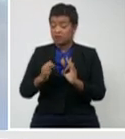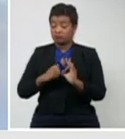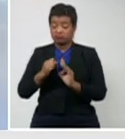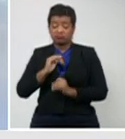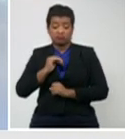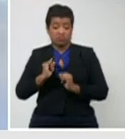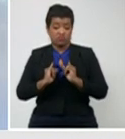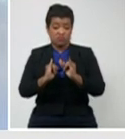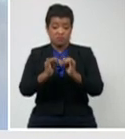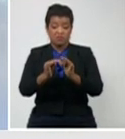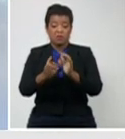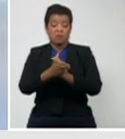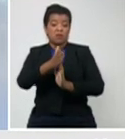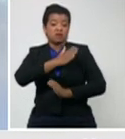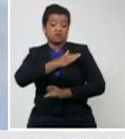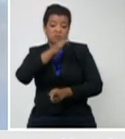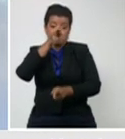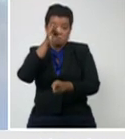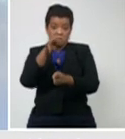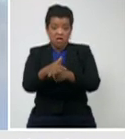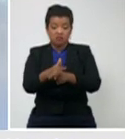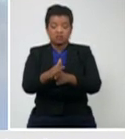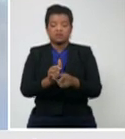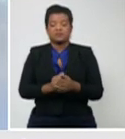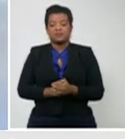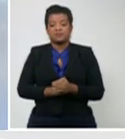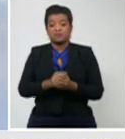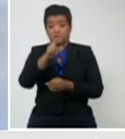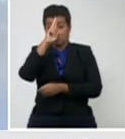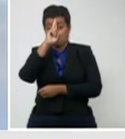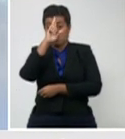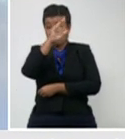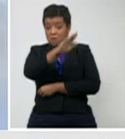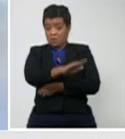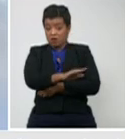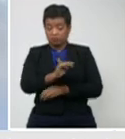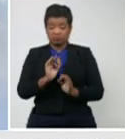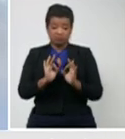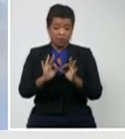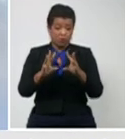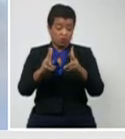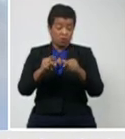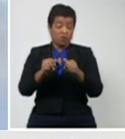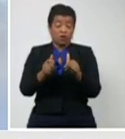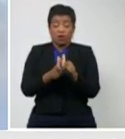3 primeros, ingresados, una cifra elevada,